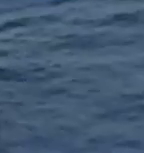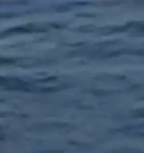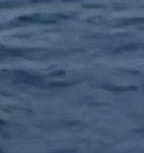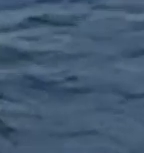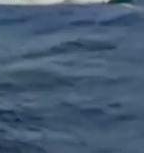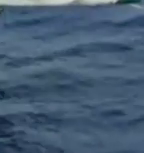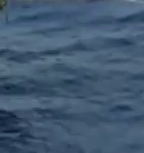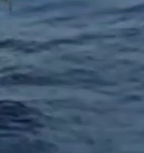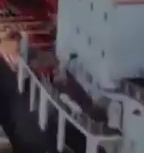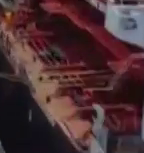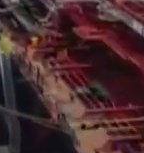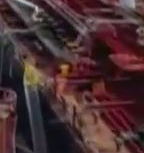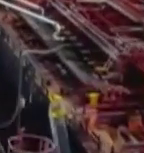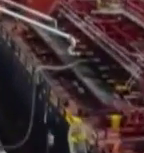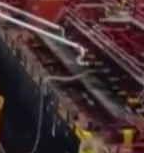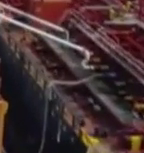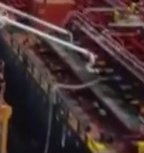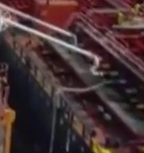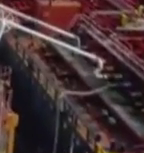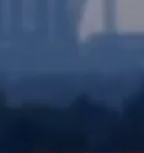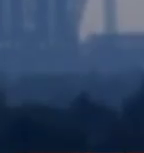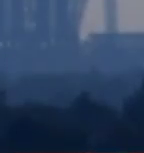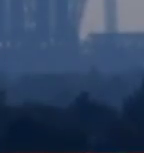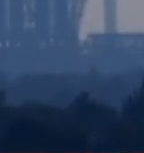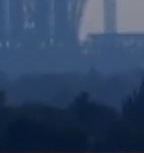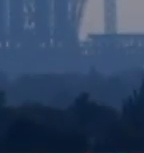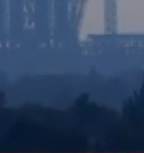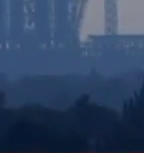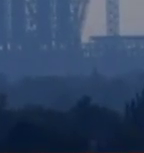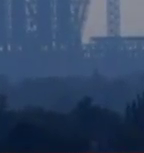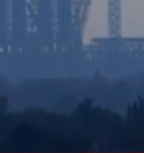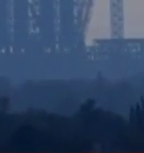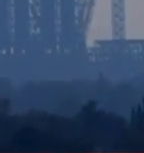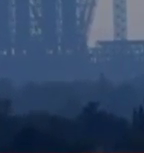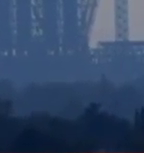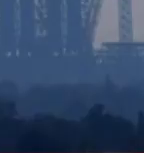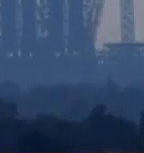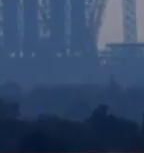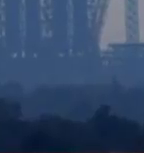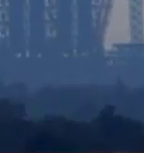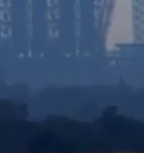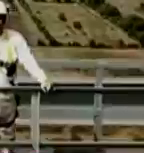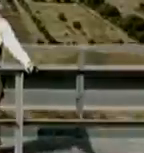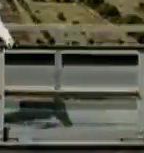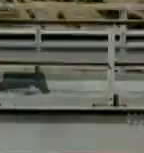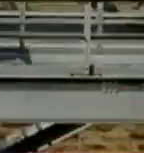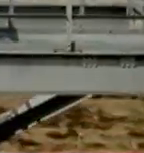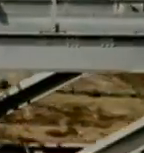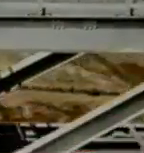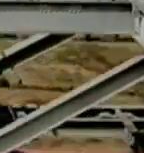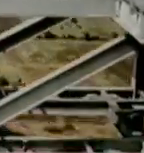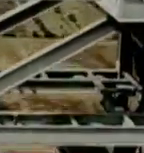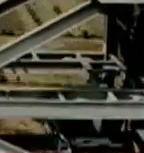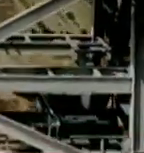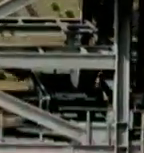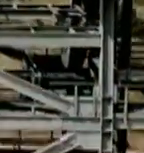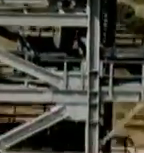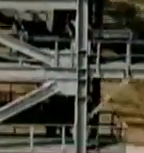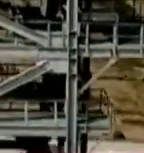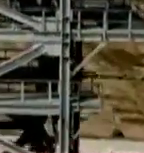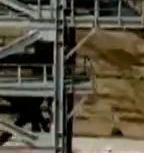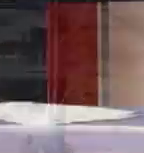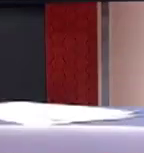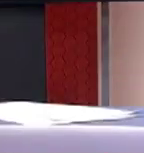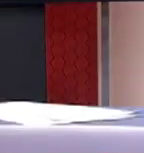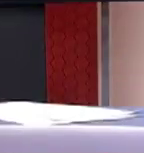oportunidades y tener una mayor probabilidad de éxito para ir alcanzando las metas de incorporación. Perfecto, Ulises